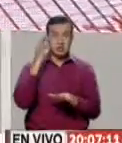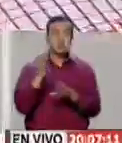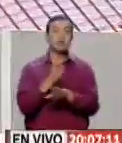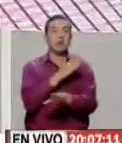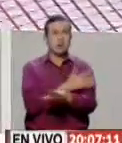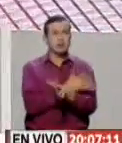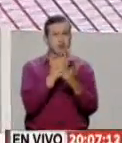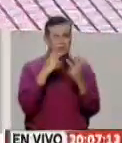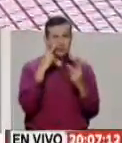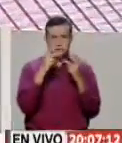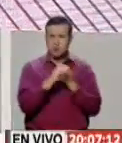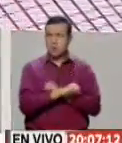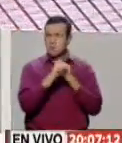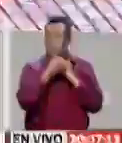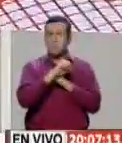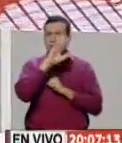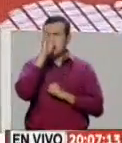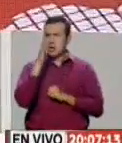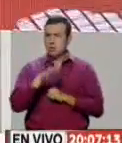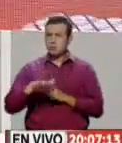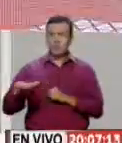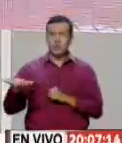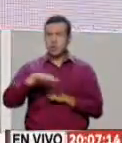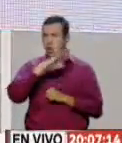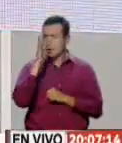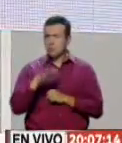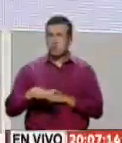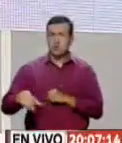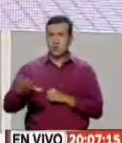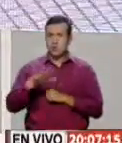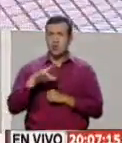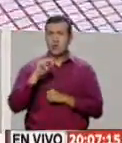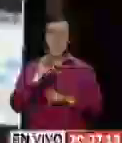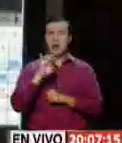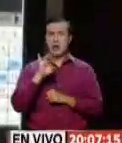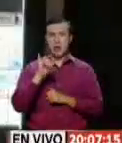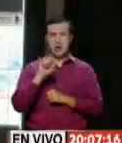encontraron explosivos en una camioneta del destacamento del Cantón Naranjal.